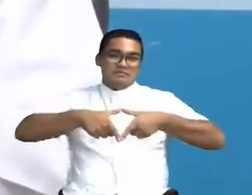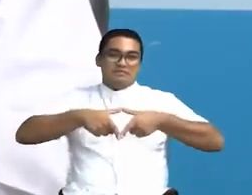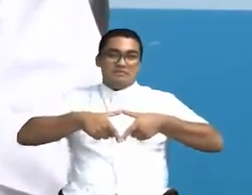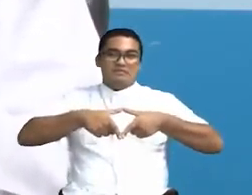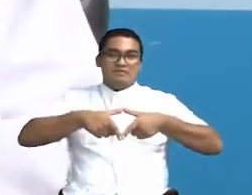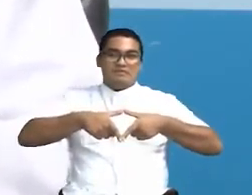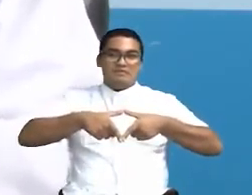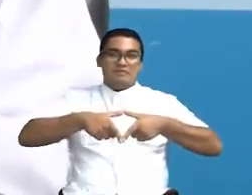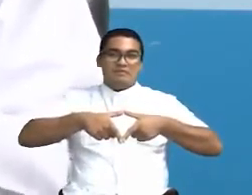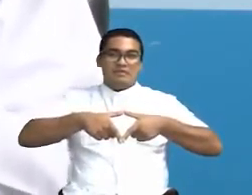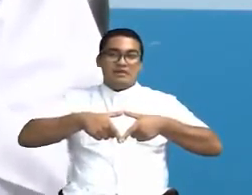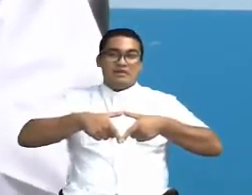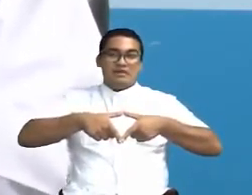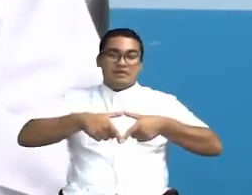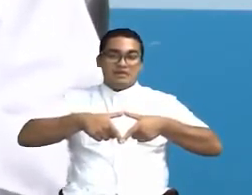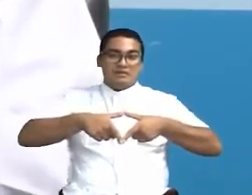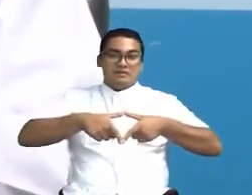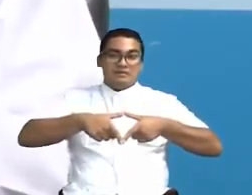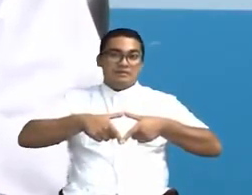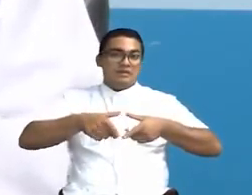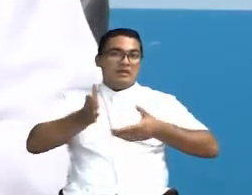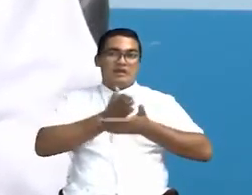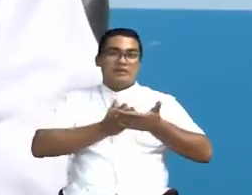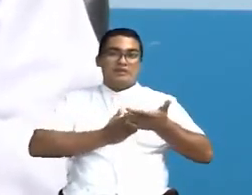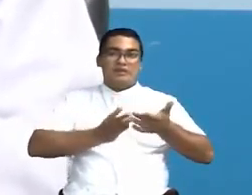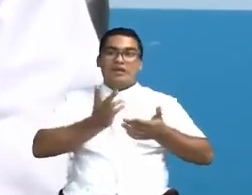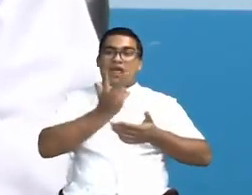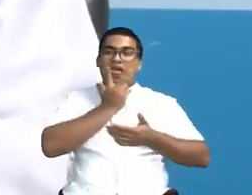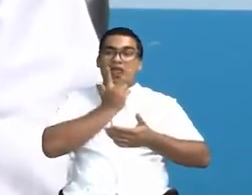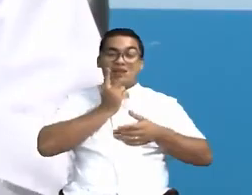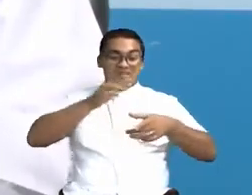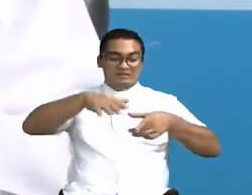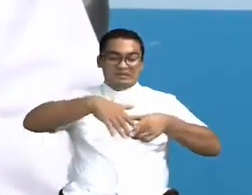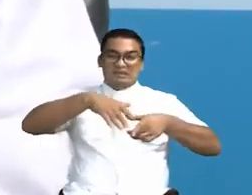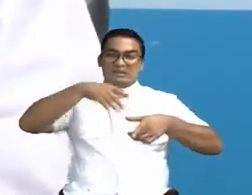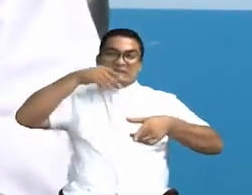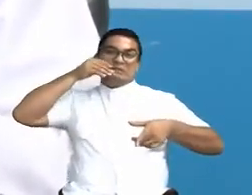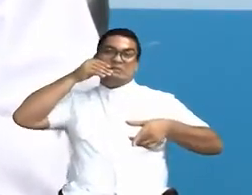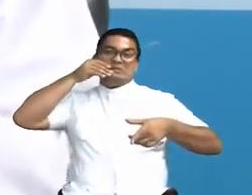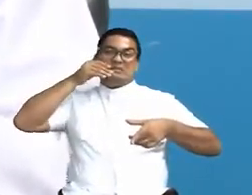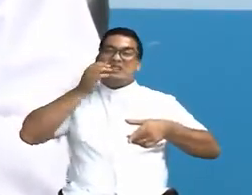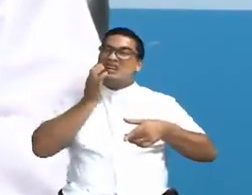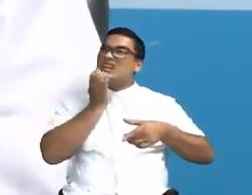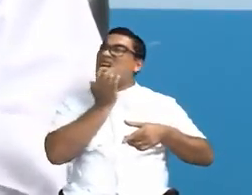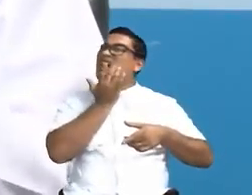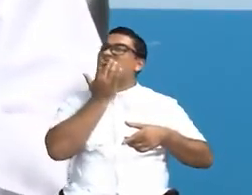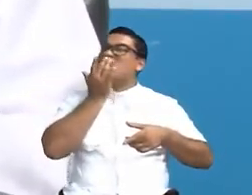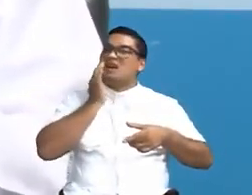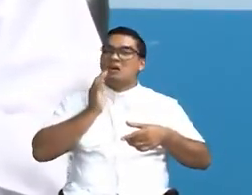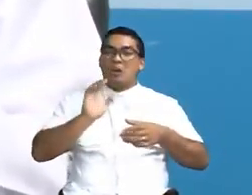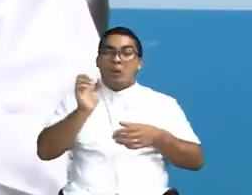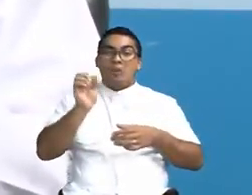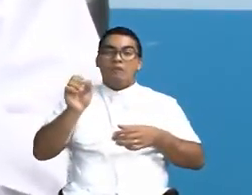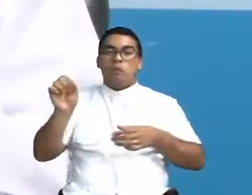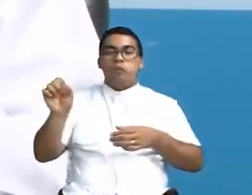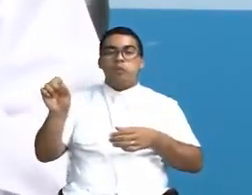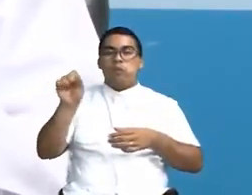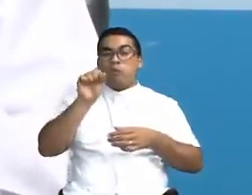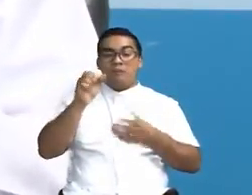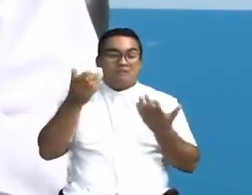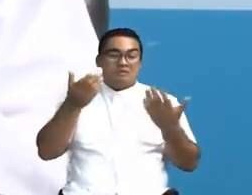puedes encontrar en la boca, como candidiasis orales, ¿verdad? Que son hongos. Y otros tipos de infecciones que